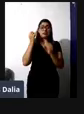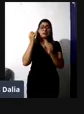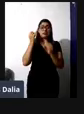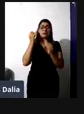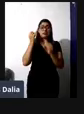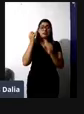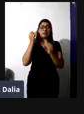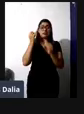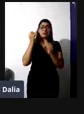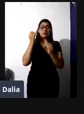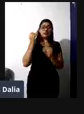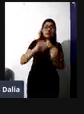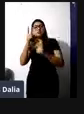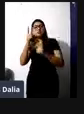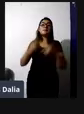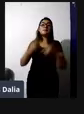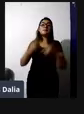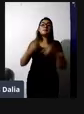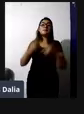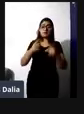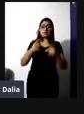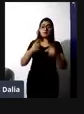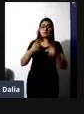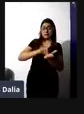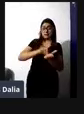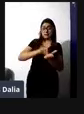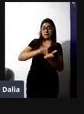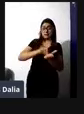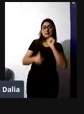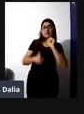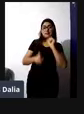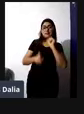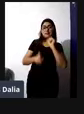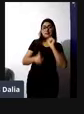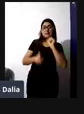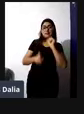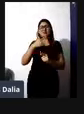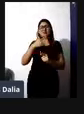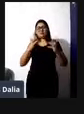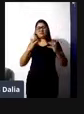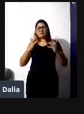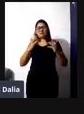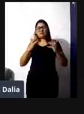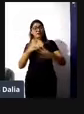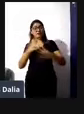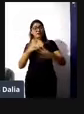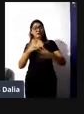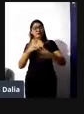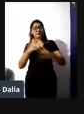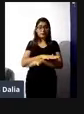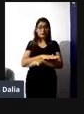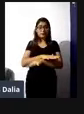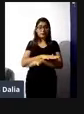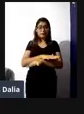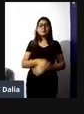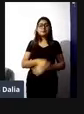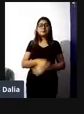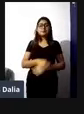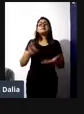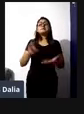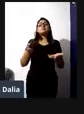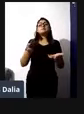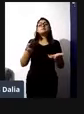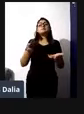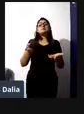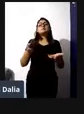resultado también un cambio muy, muy drástico en su cotidianidad. Hemos estado